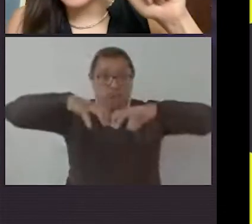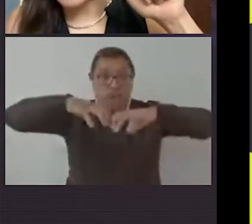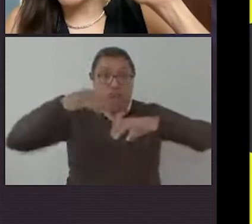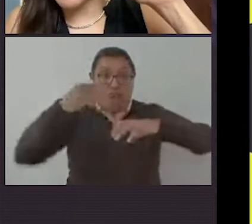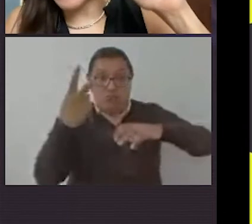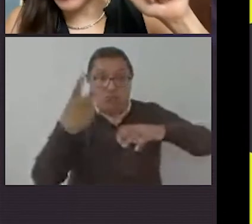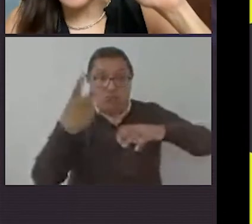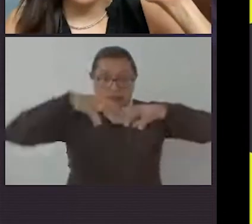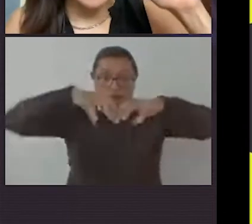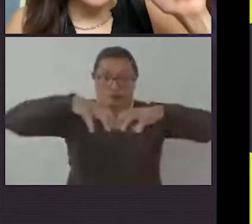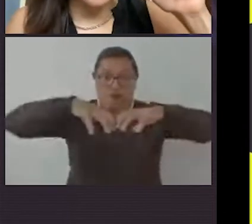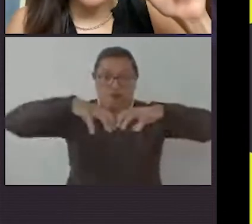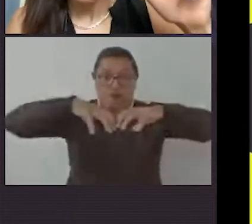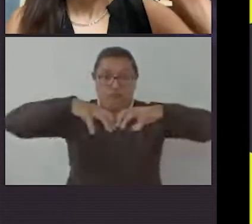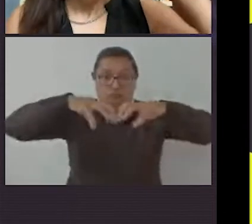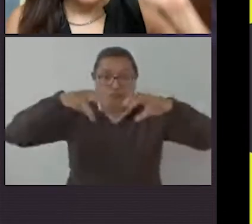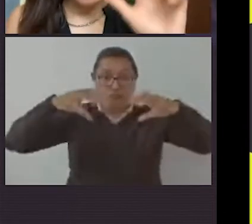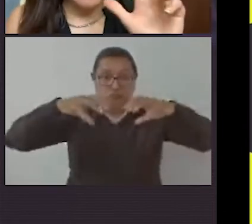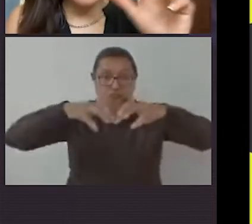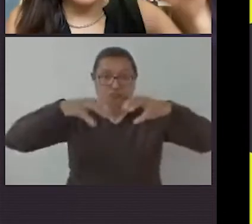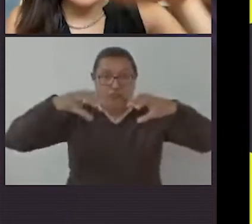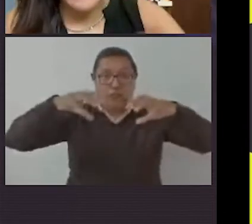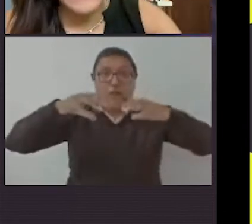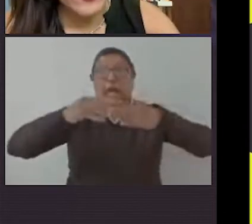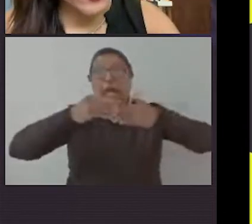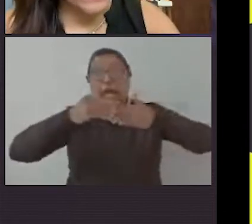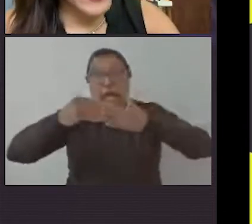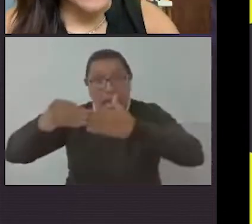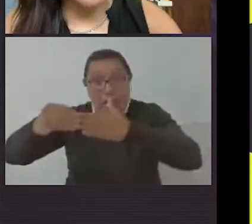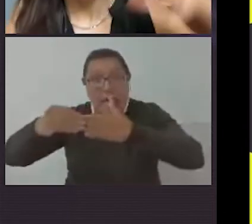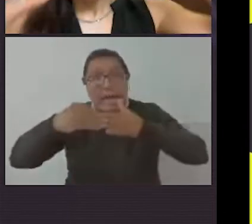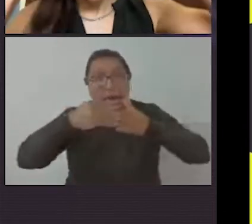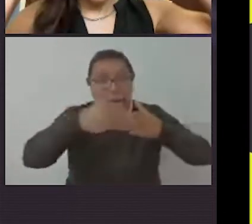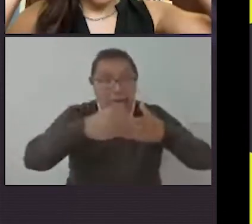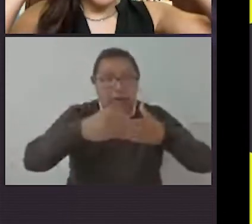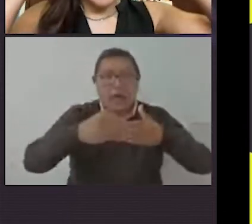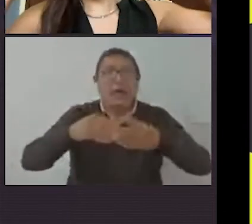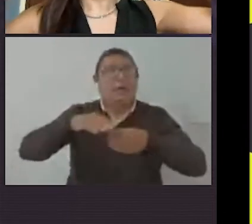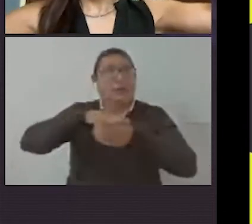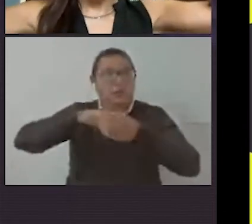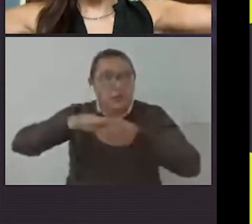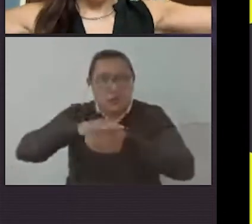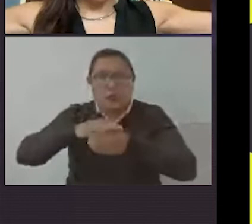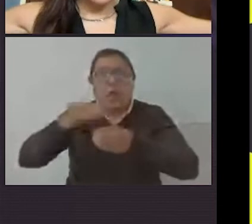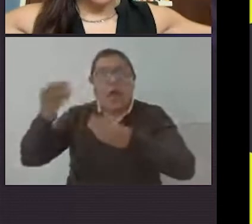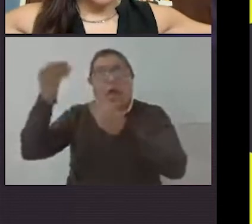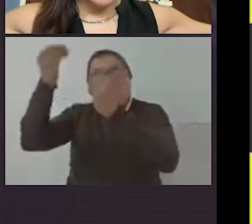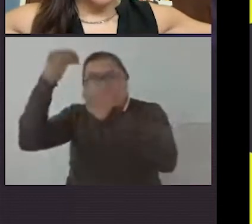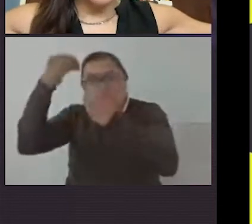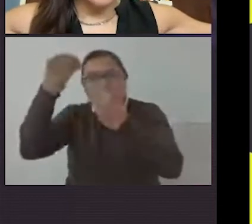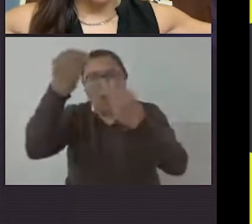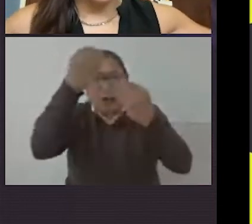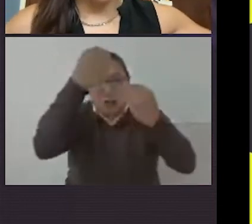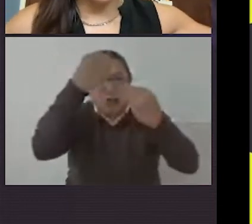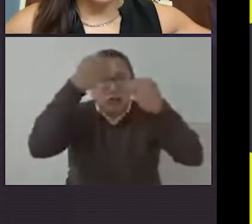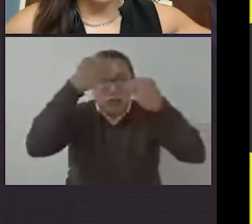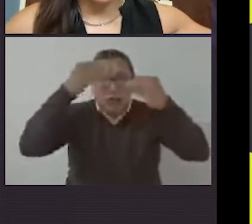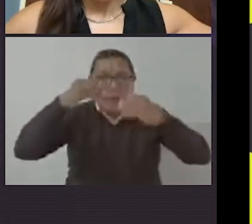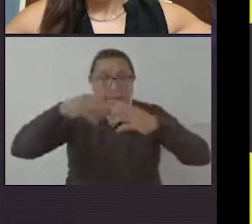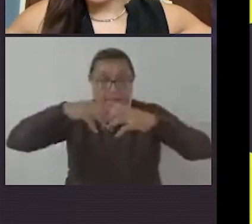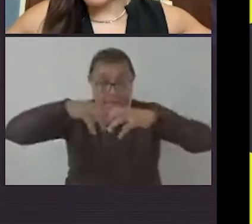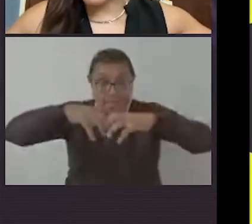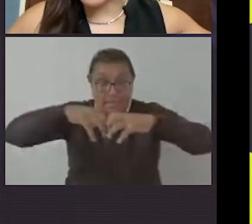existe que tengamos mentores, maestros. Para eso existen eventos como estos, donde nos llevan a expandir nuestra conciencia. Y